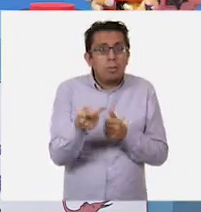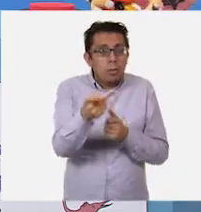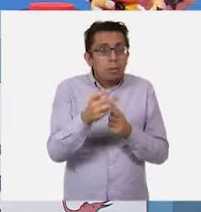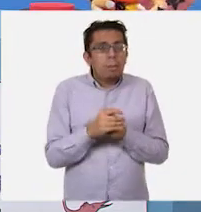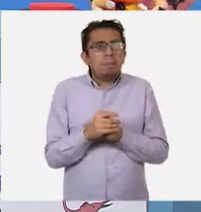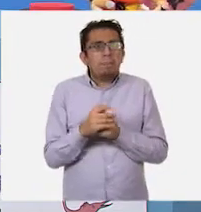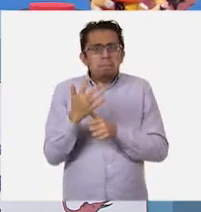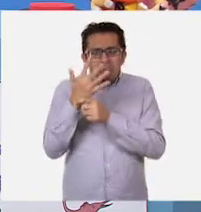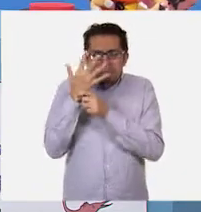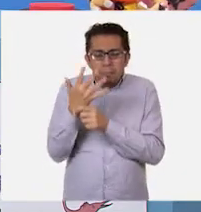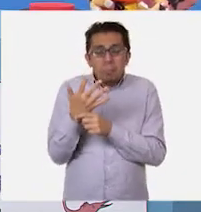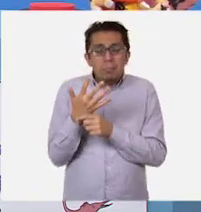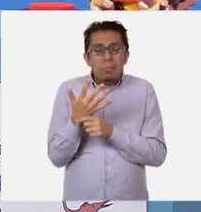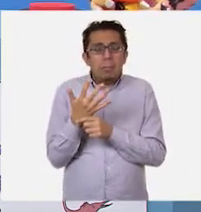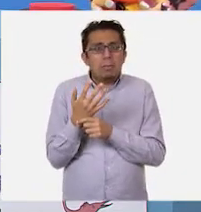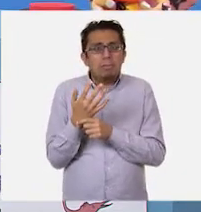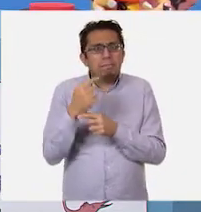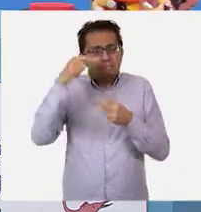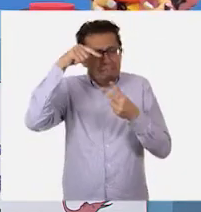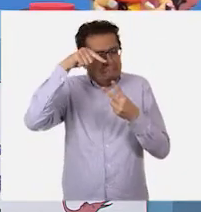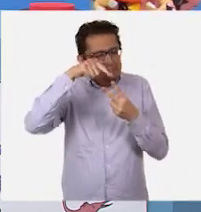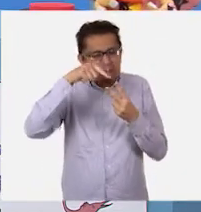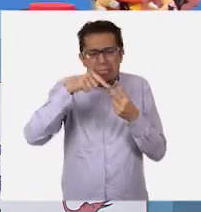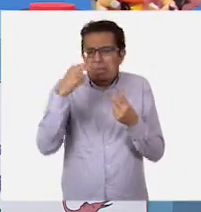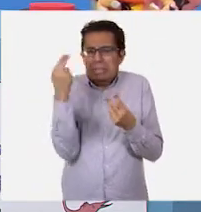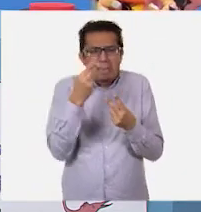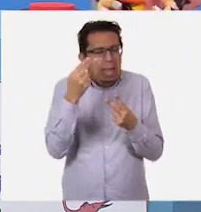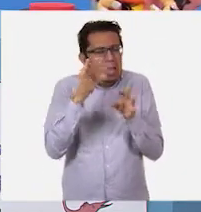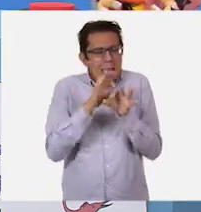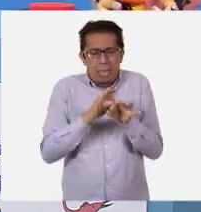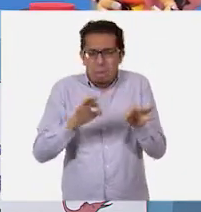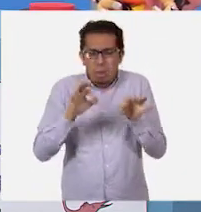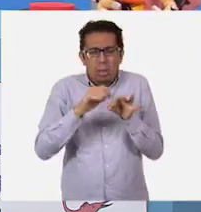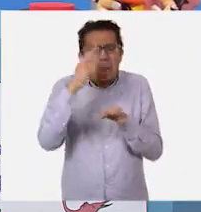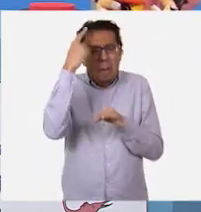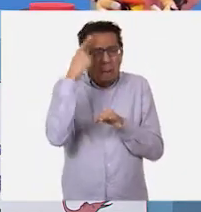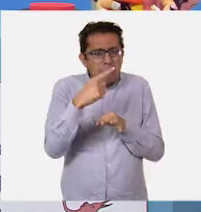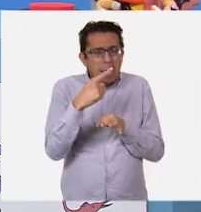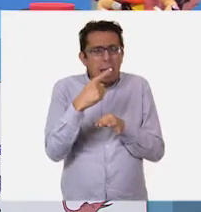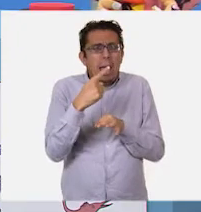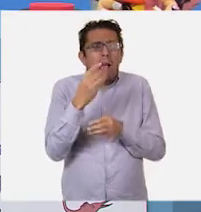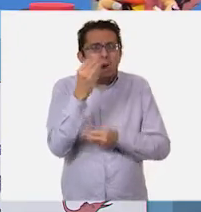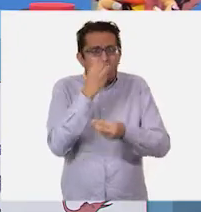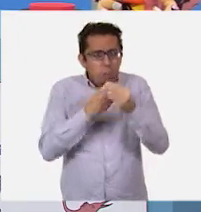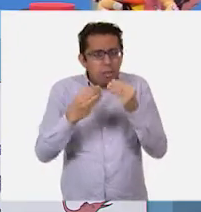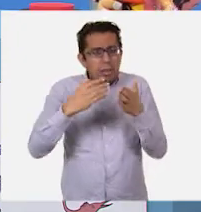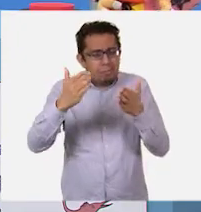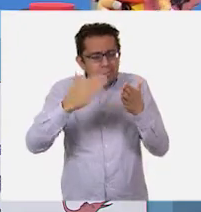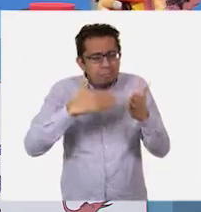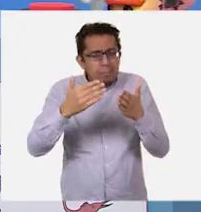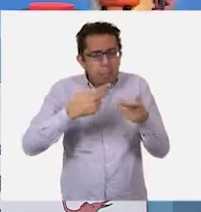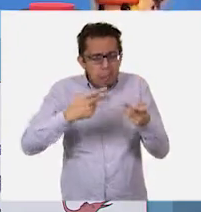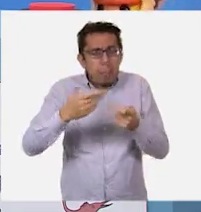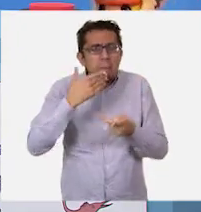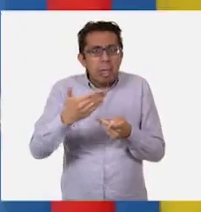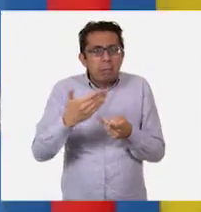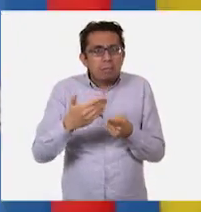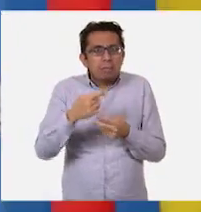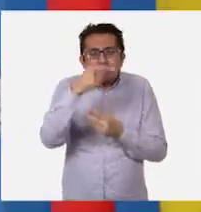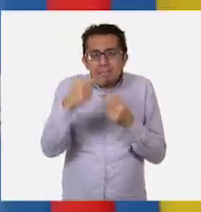son los dos factores indispensables para realizar una cocción adecuada en los alimentos?